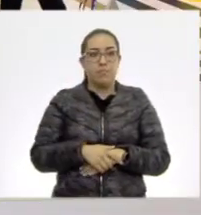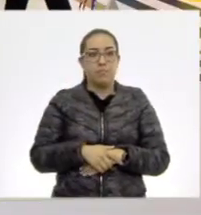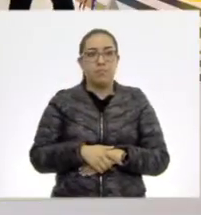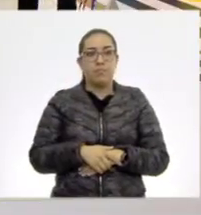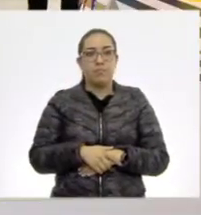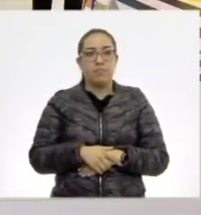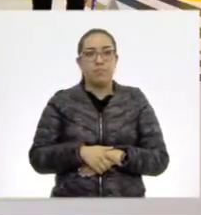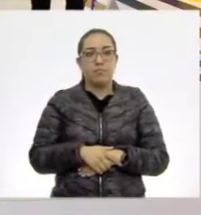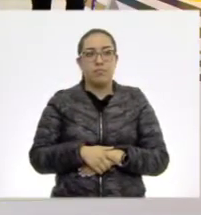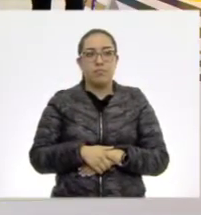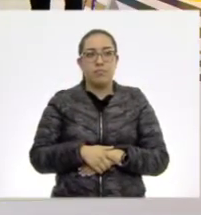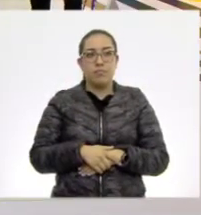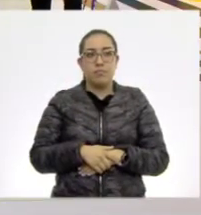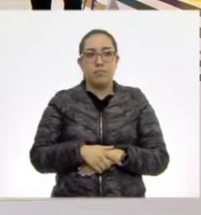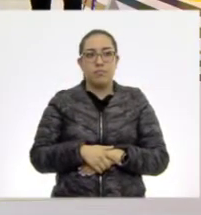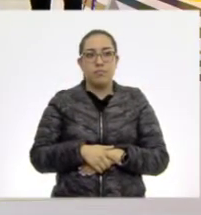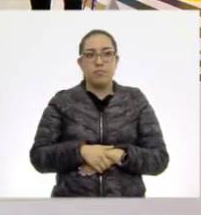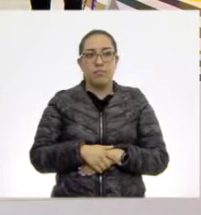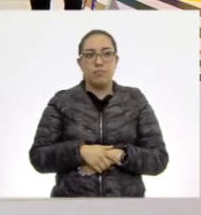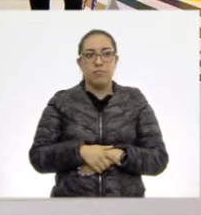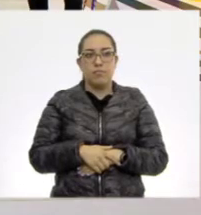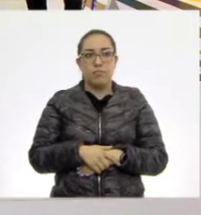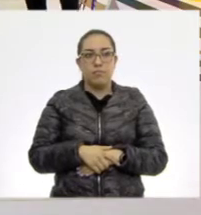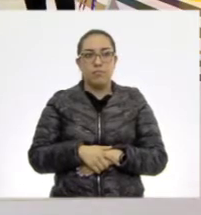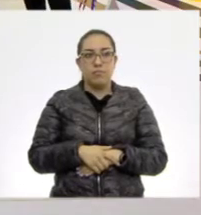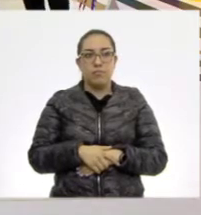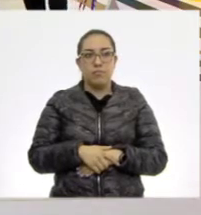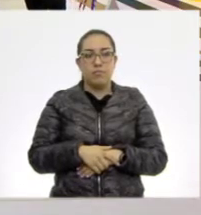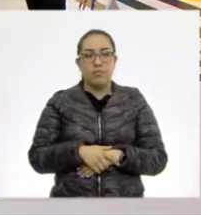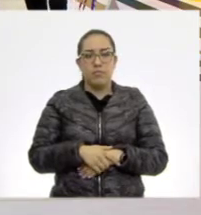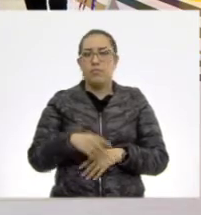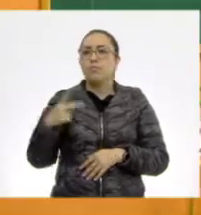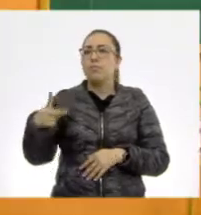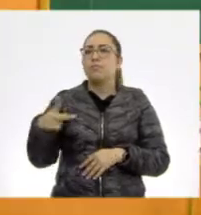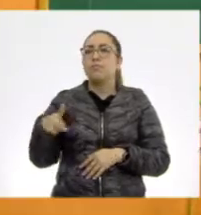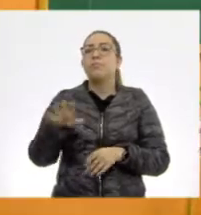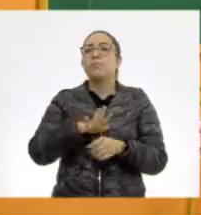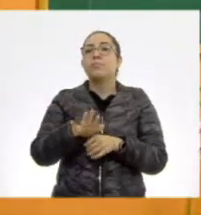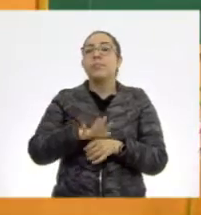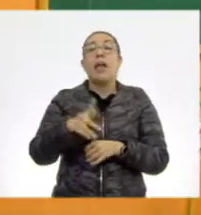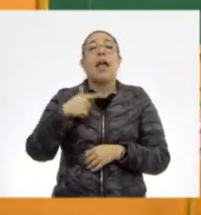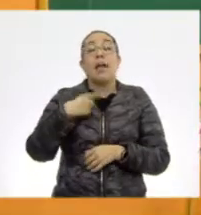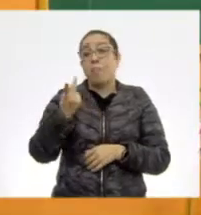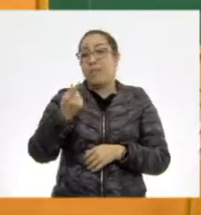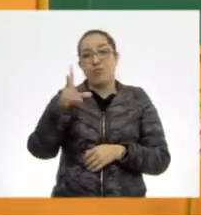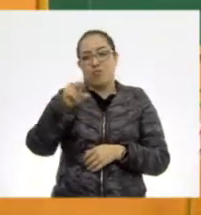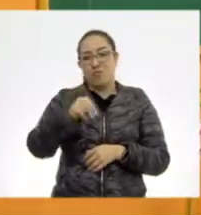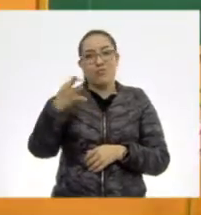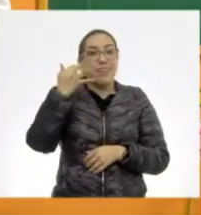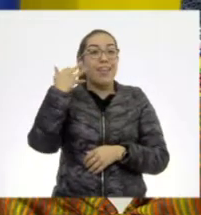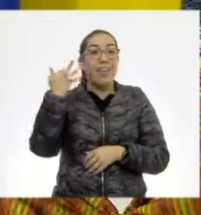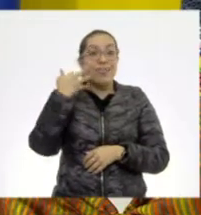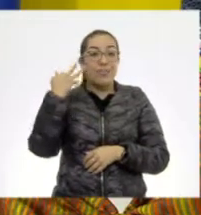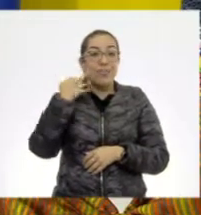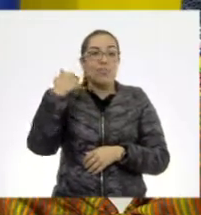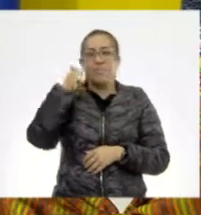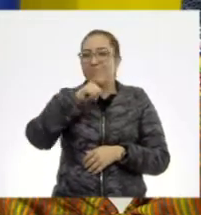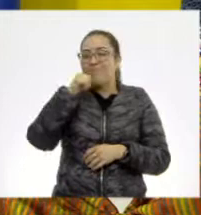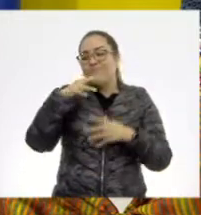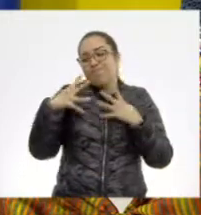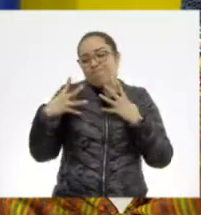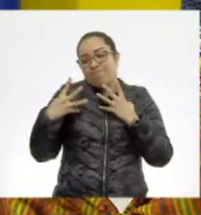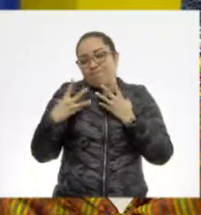se acerquen. Siempre anda muy cerca de mí. Muy bien. ¿Qué tienes de mascota, Pepe? Ah, yo tengo un gato. Ah, muy bien. Y siempre está pegado a